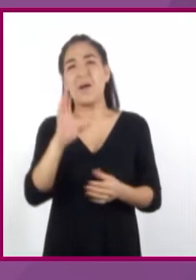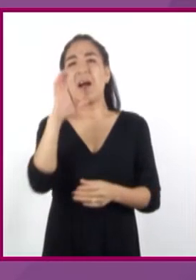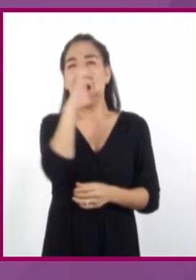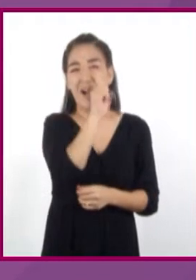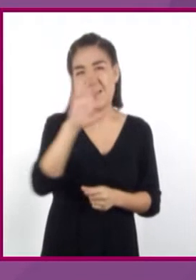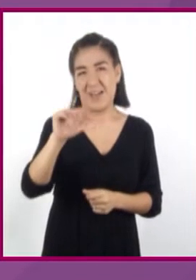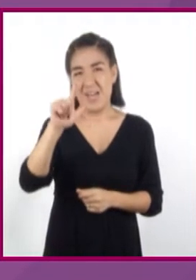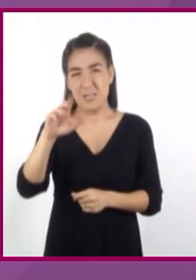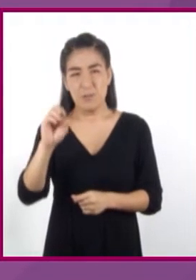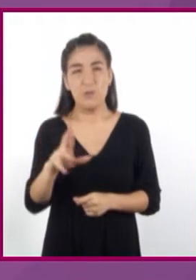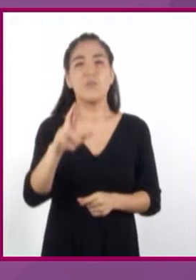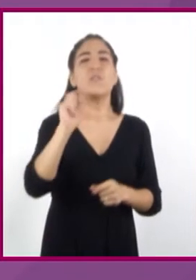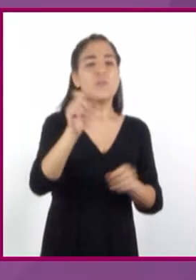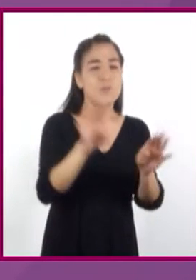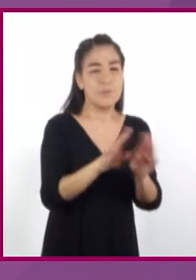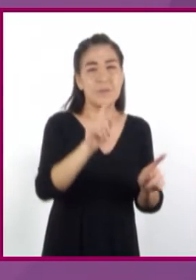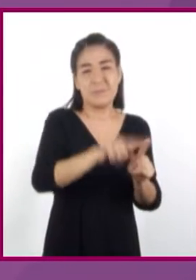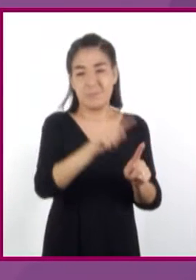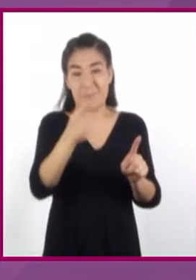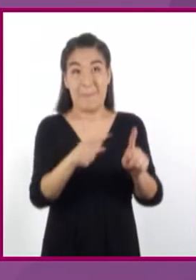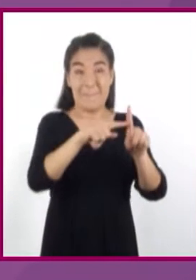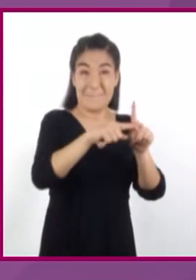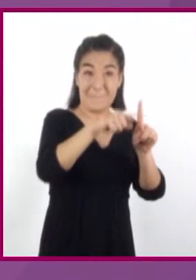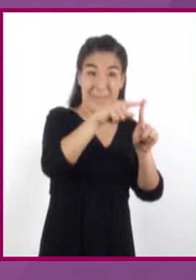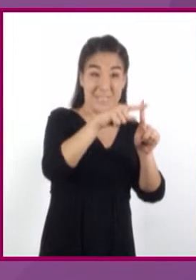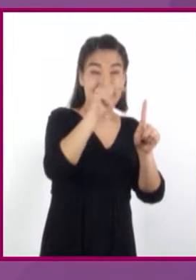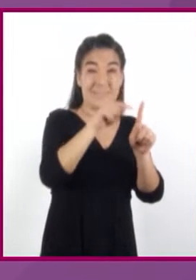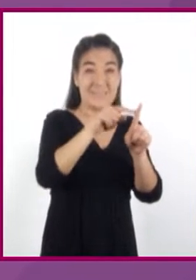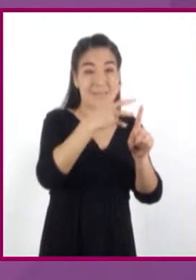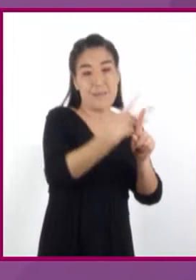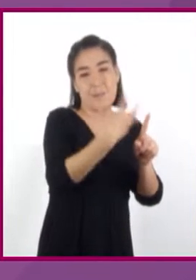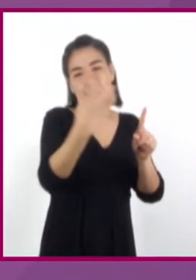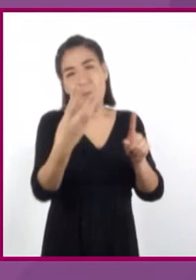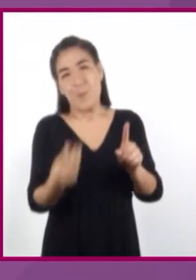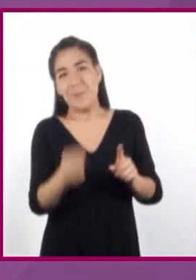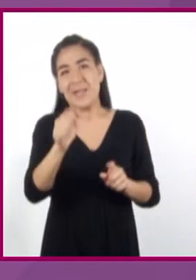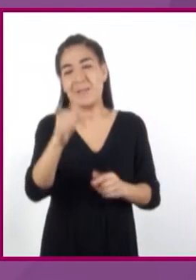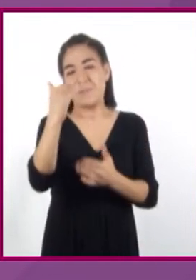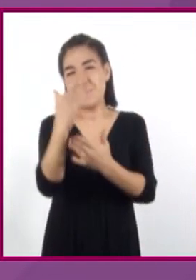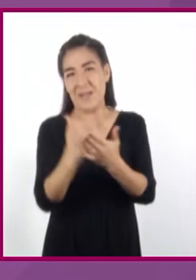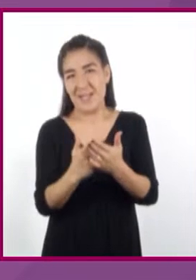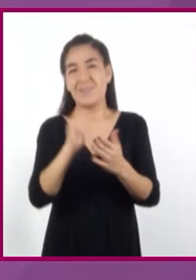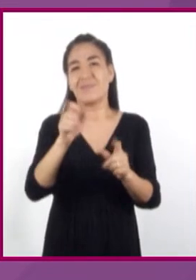o fluye del cuerpo que tiene mayor temperatura al que tiene menor temperatura.